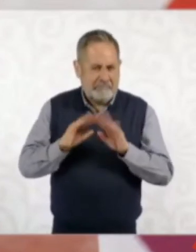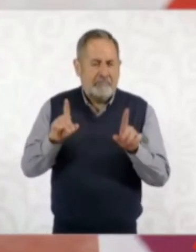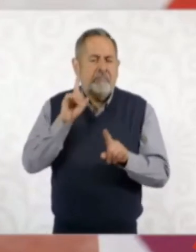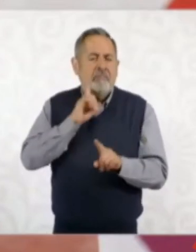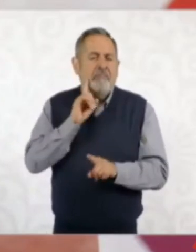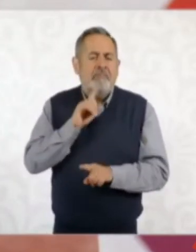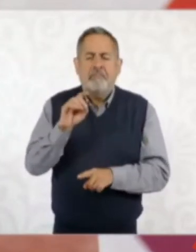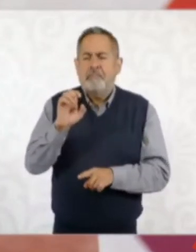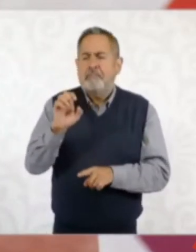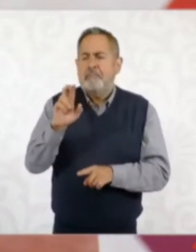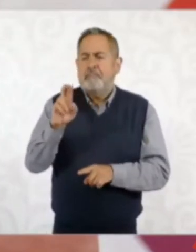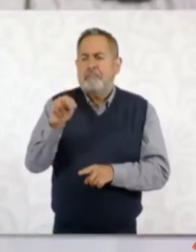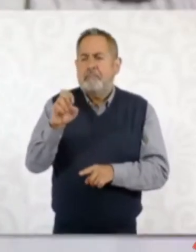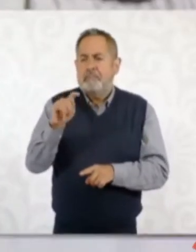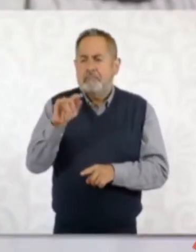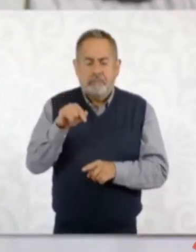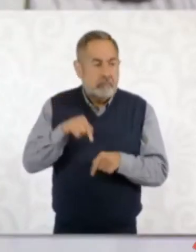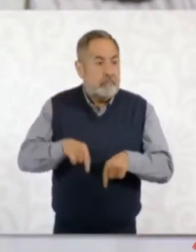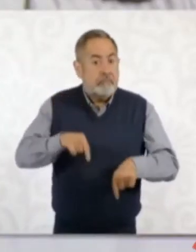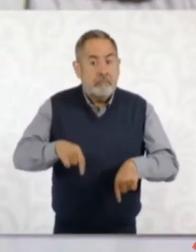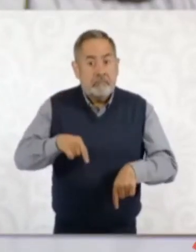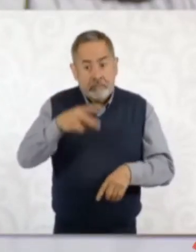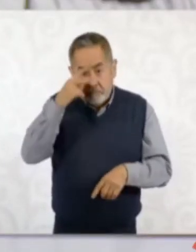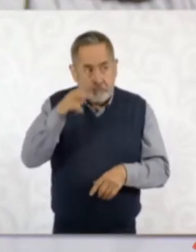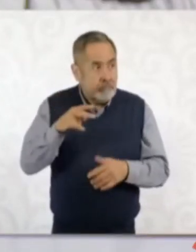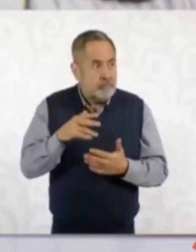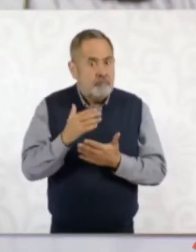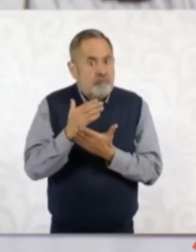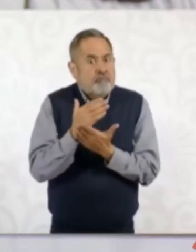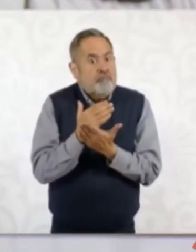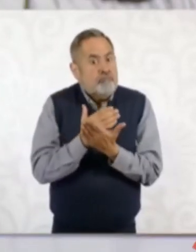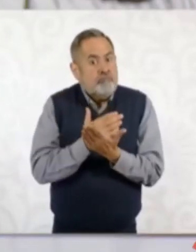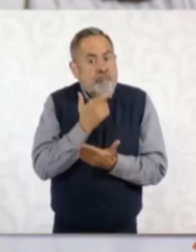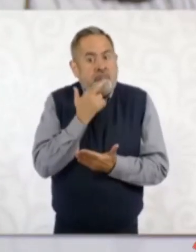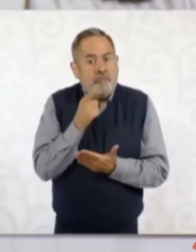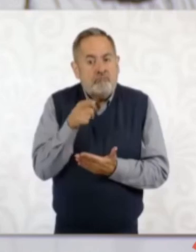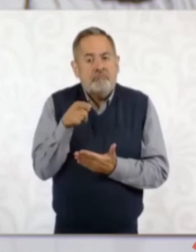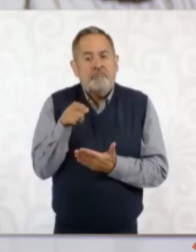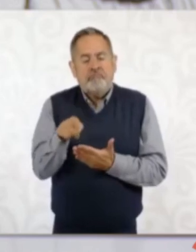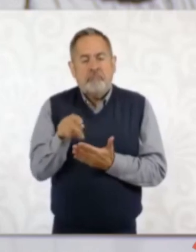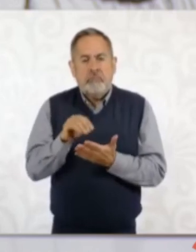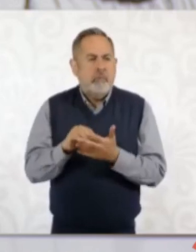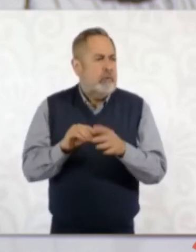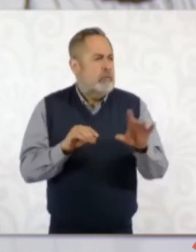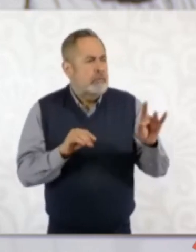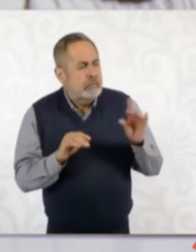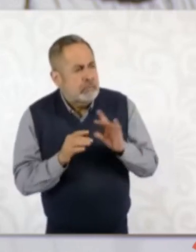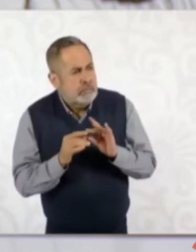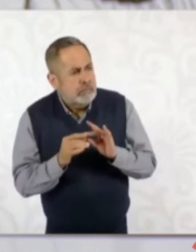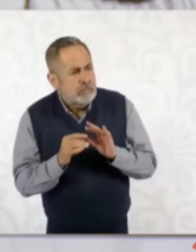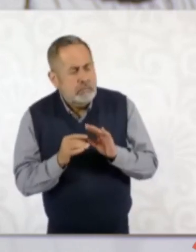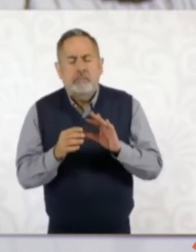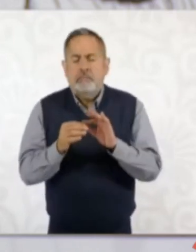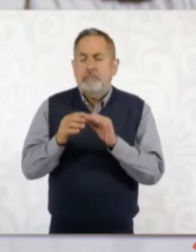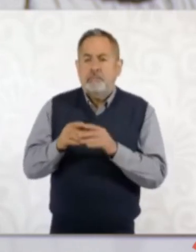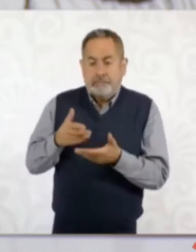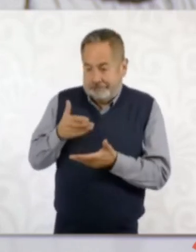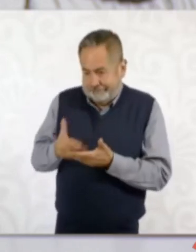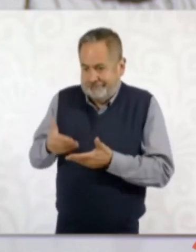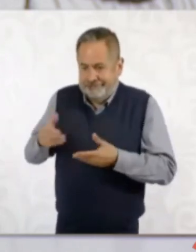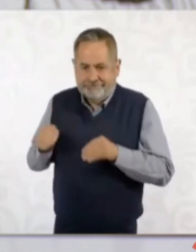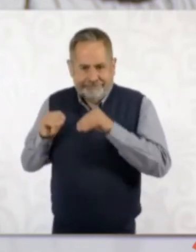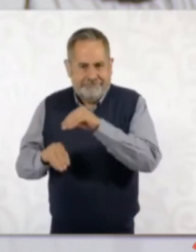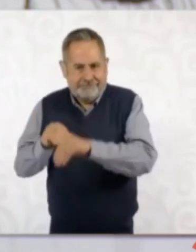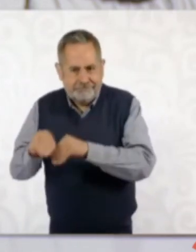permitió disminuir la impunidad, que tiene que ver con el reconocimiento de lo que dicen los familiares, con este turno continuado del que